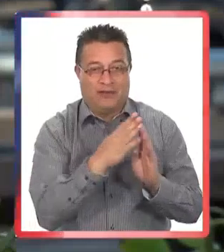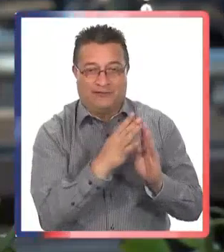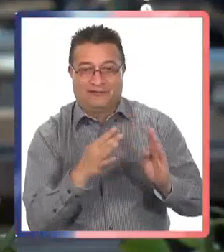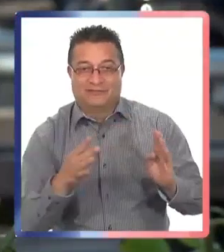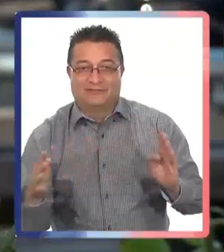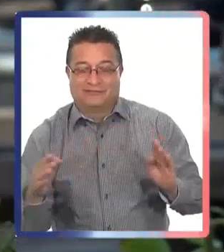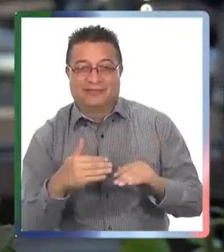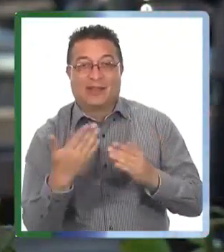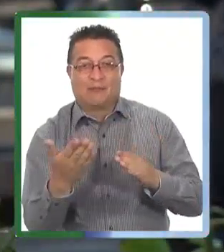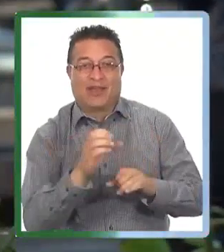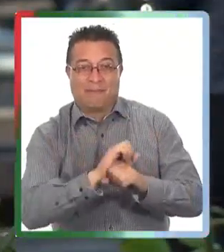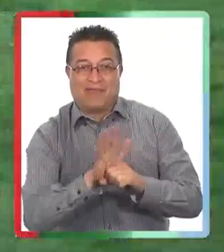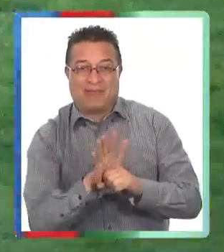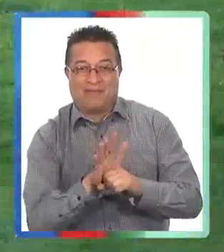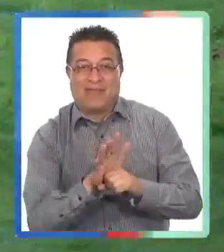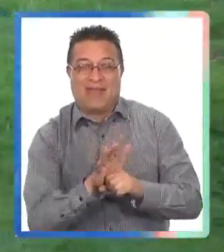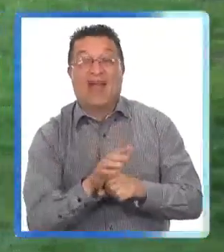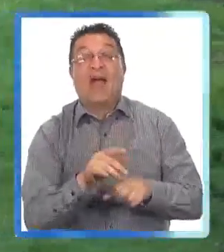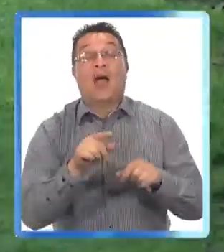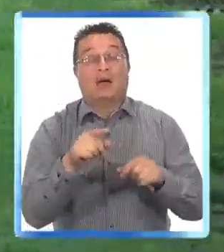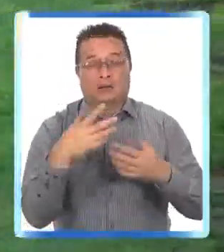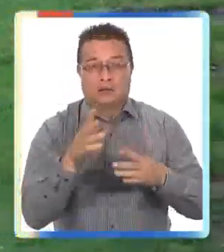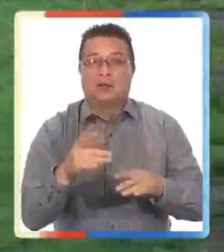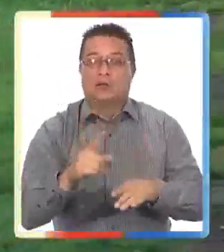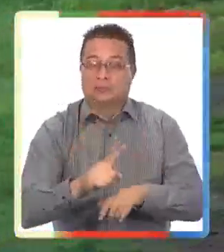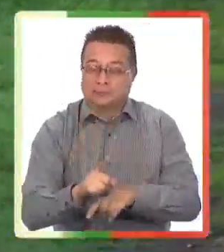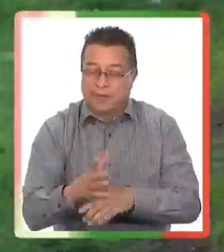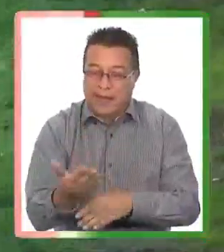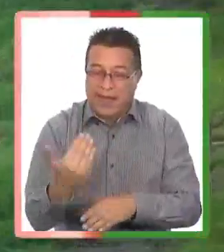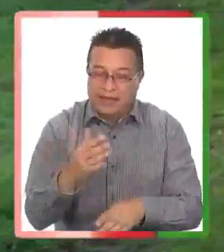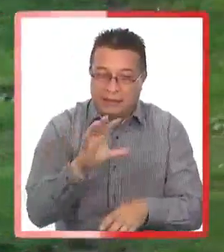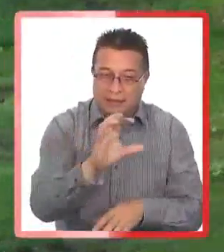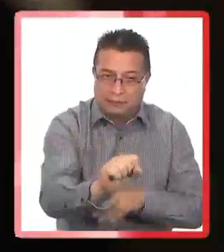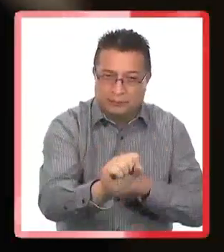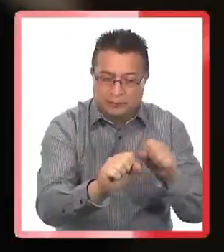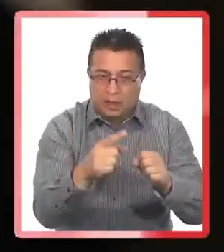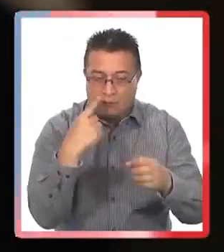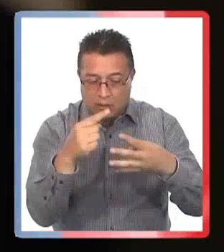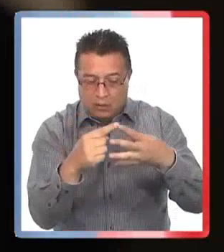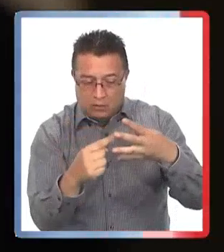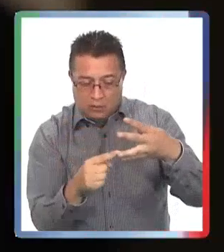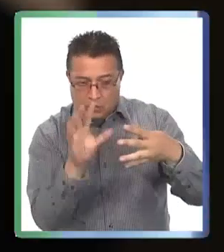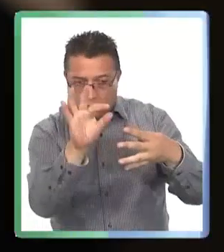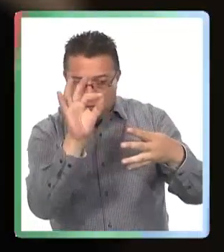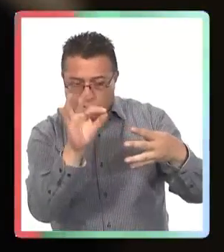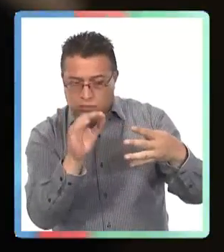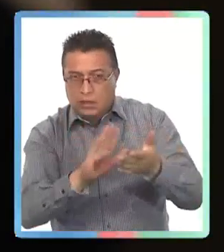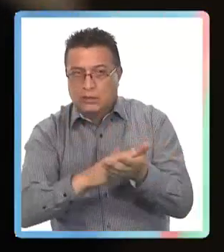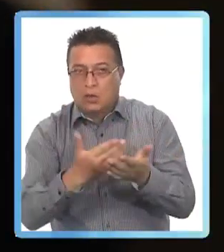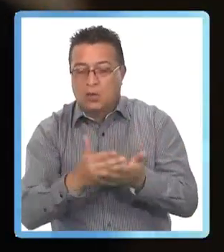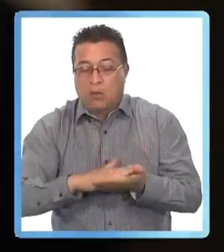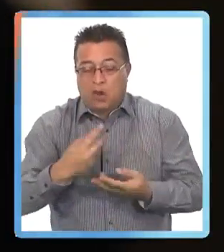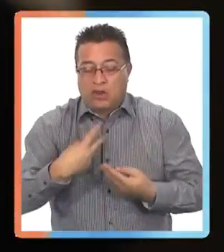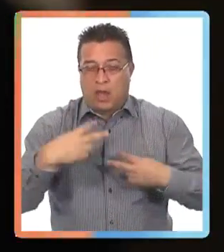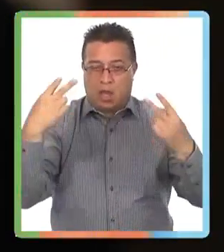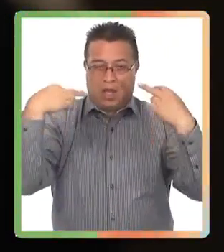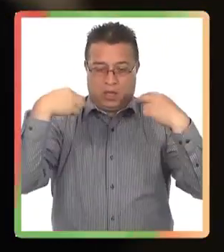medio. El llamado es a llegar a tiempo y prestar atención a las propias señales de nuestra salud.